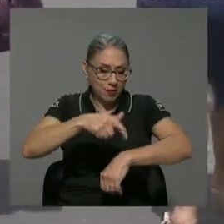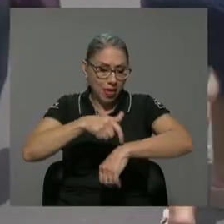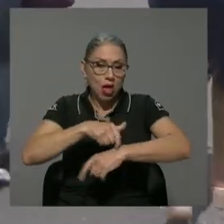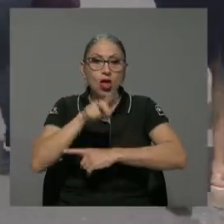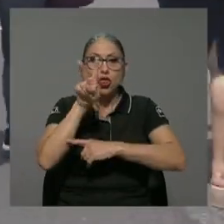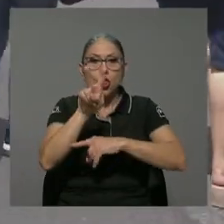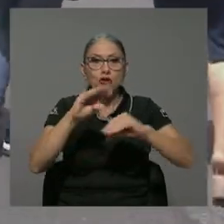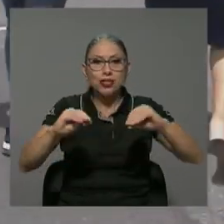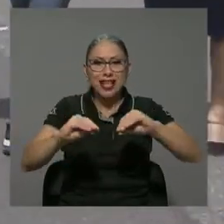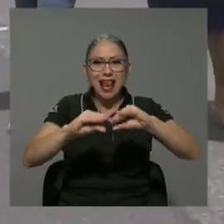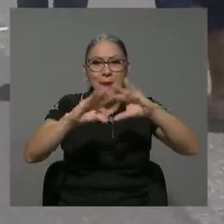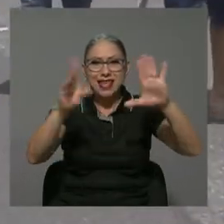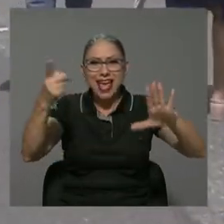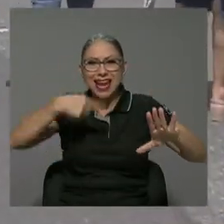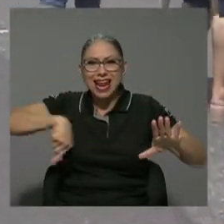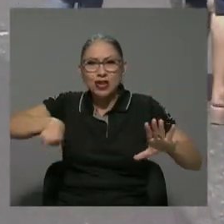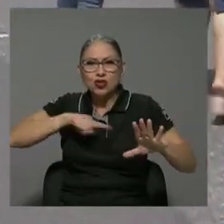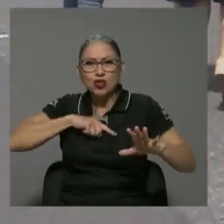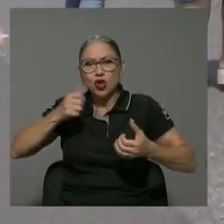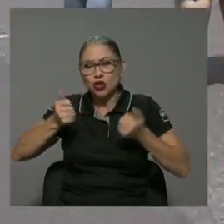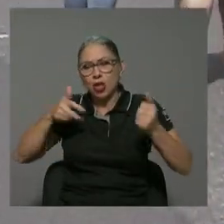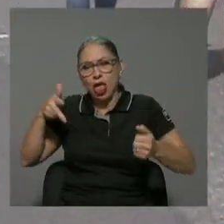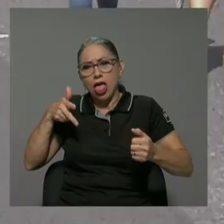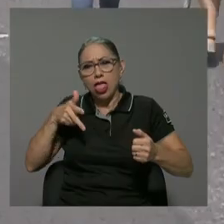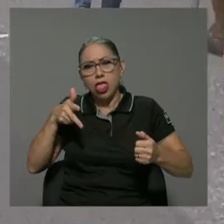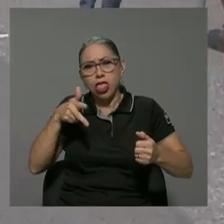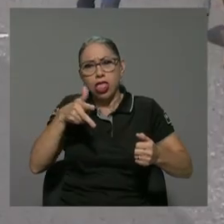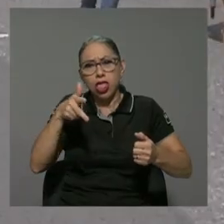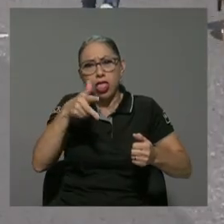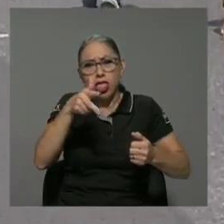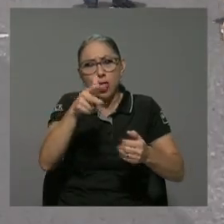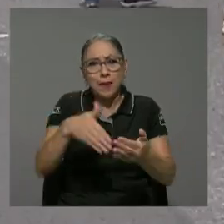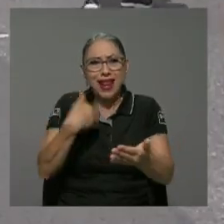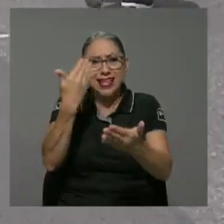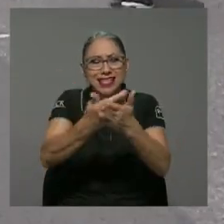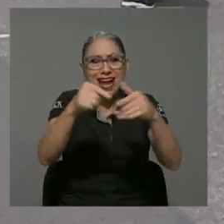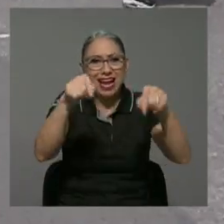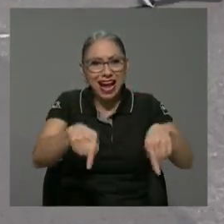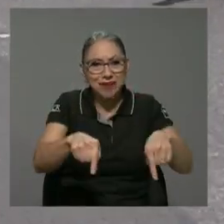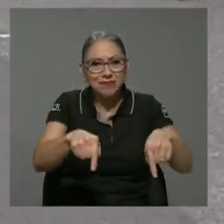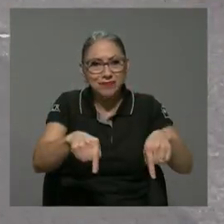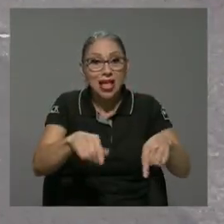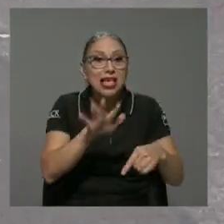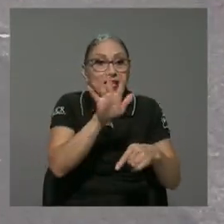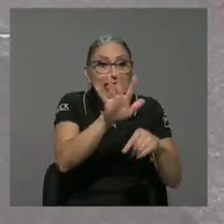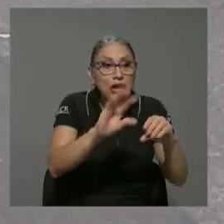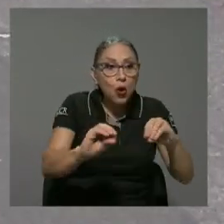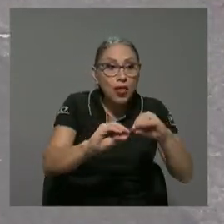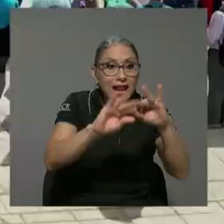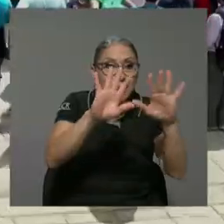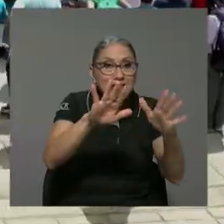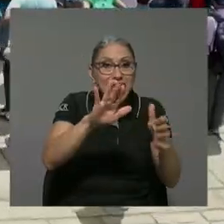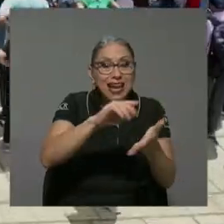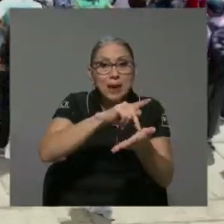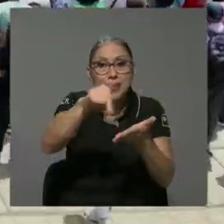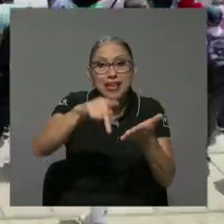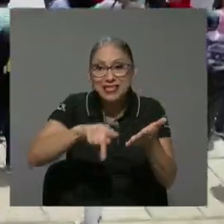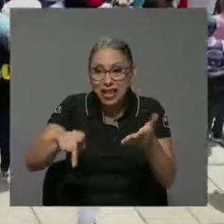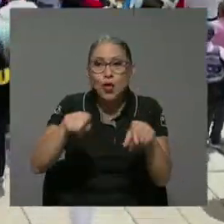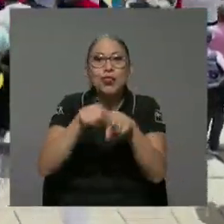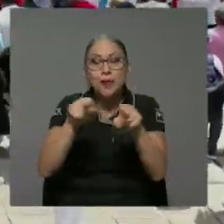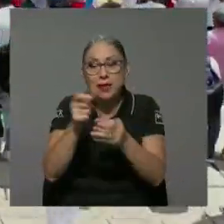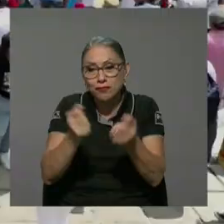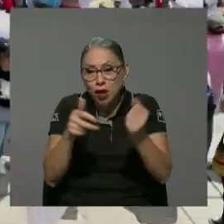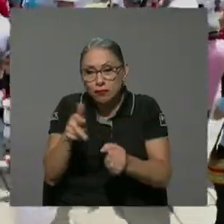desde Corredores para estar acá y a las 5 de la mañana de Pérez Celedón. Porque el pueblo costarricense tiene